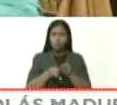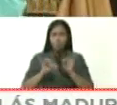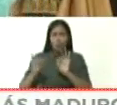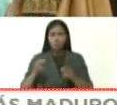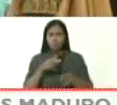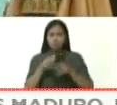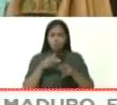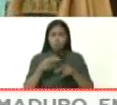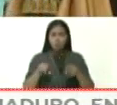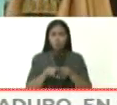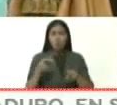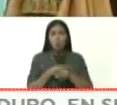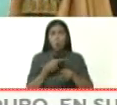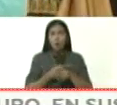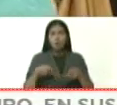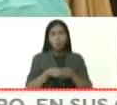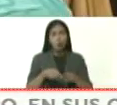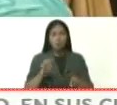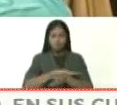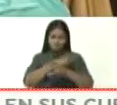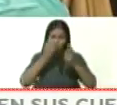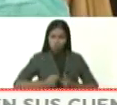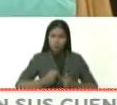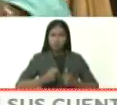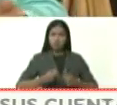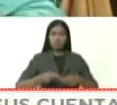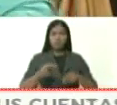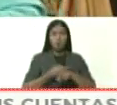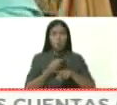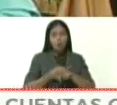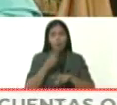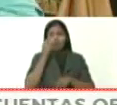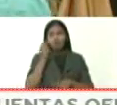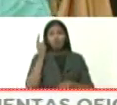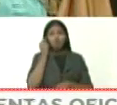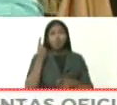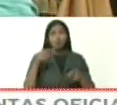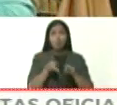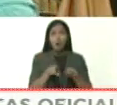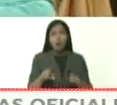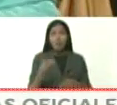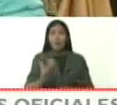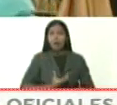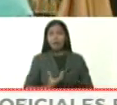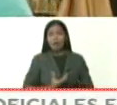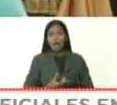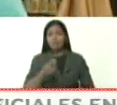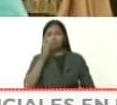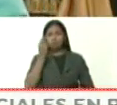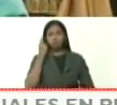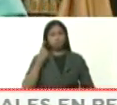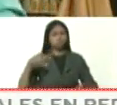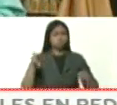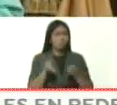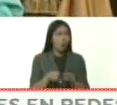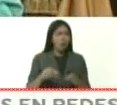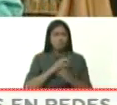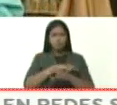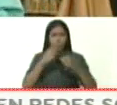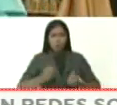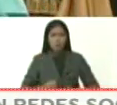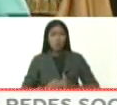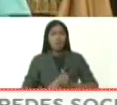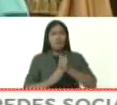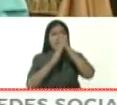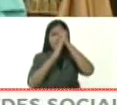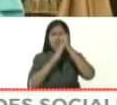Toca un gobernador, son de madera fuerte. Las gobernadoras, los alcaldes, las alcaldesas, son